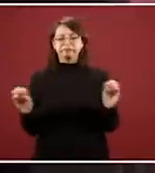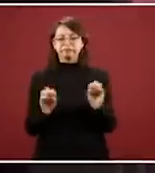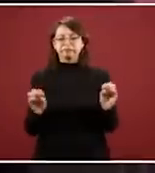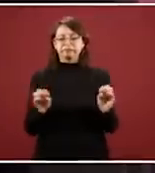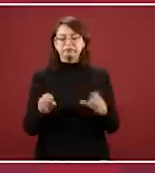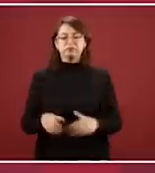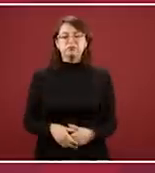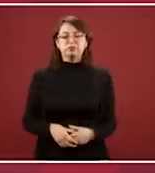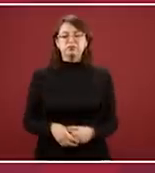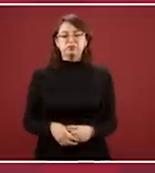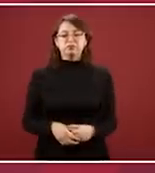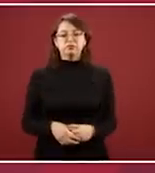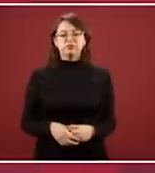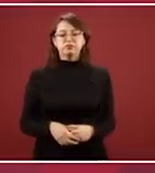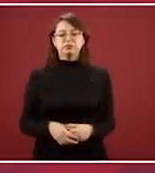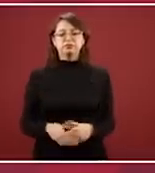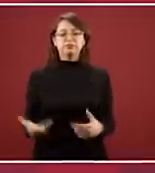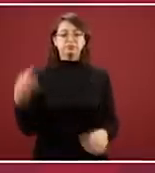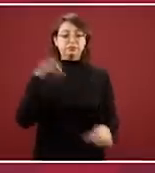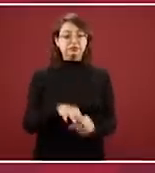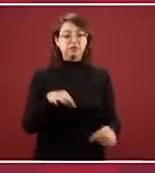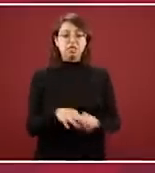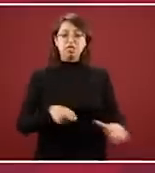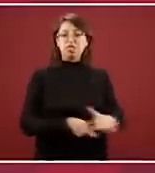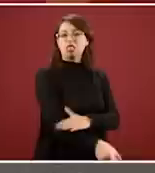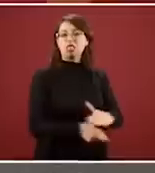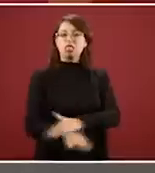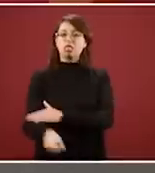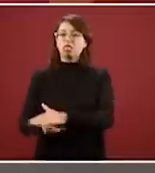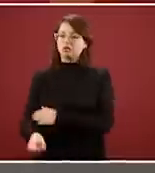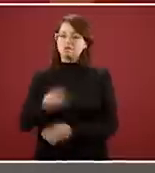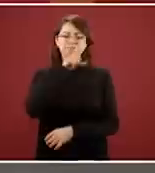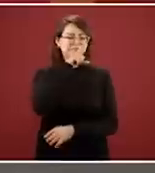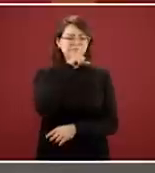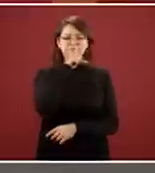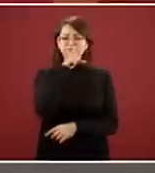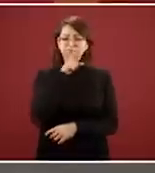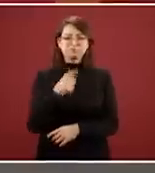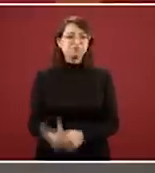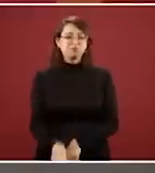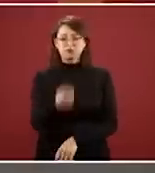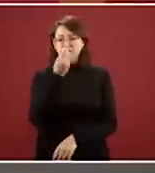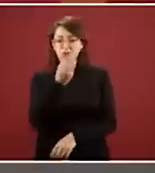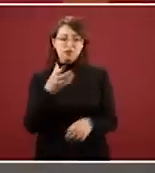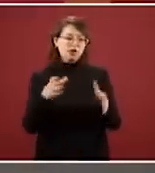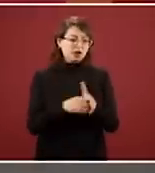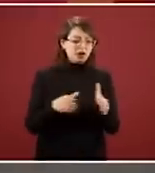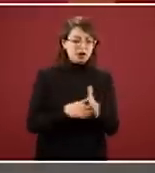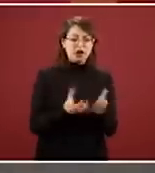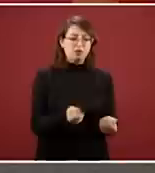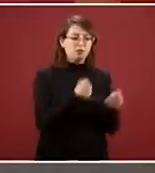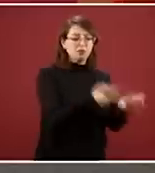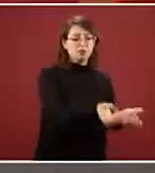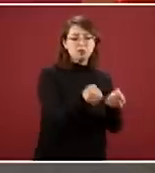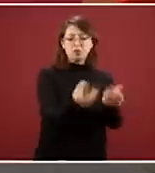que no se compren votos, que no se repartan despensas. Ya pasó el